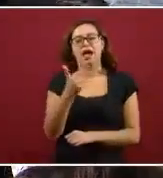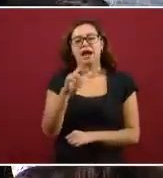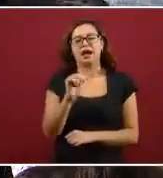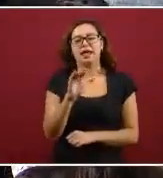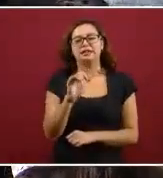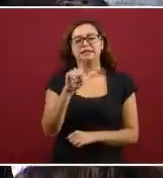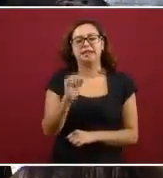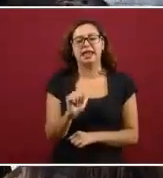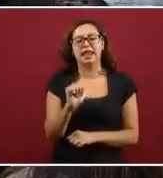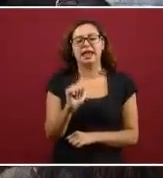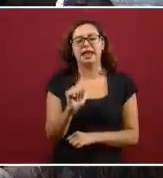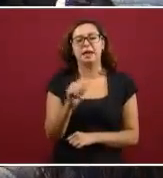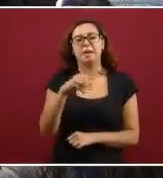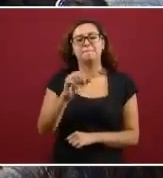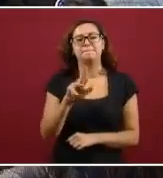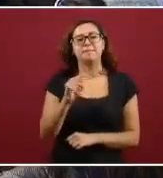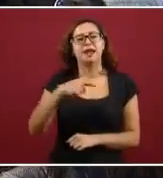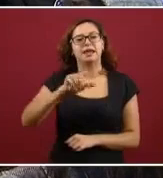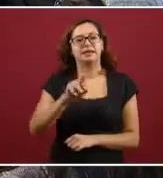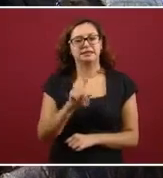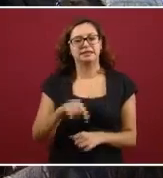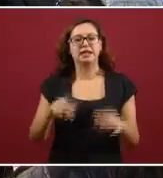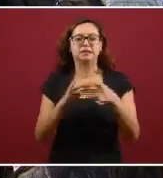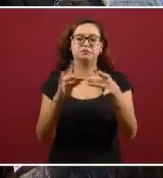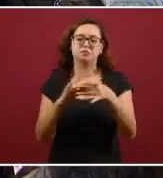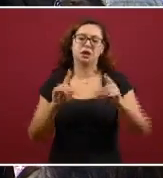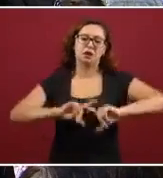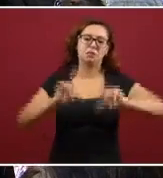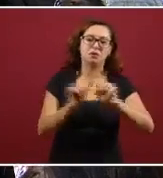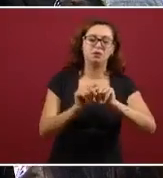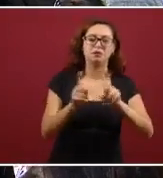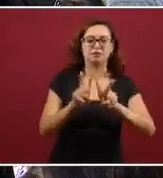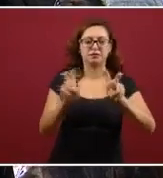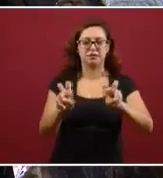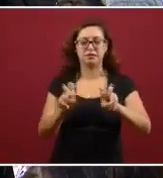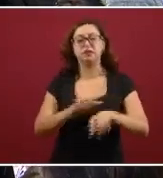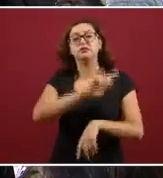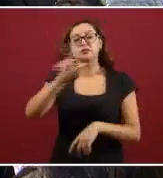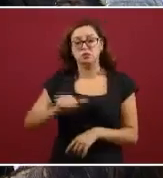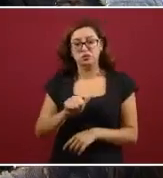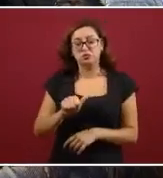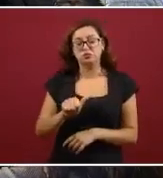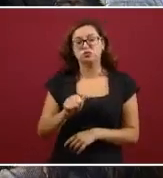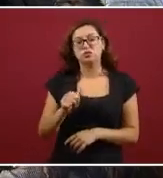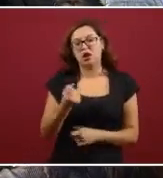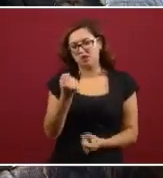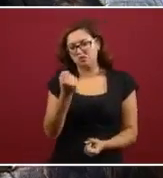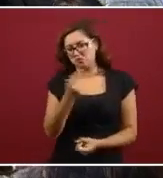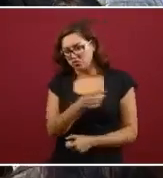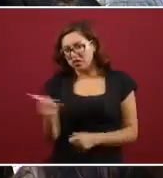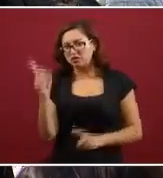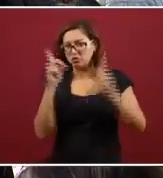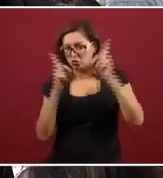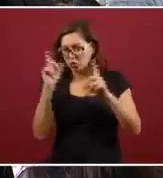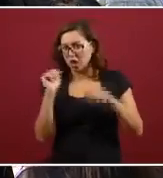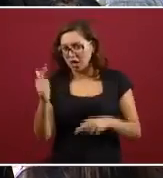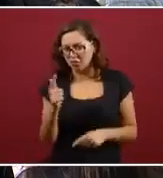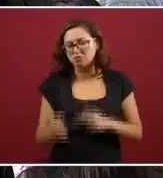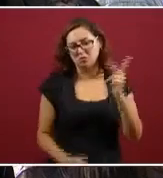acabo de sintetizar de esta forma, y después, pues, si ustedes así lo desean, contestamos algunas de las dudas que